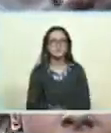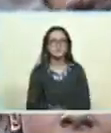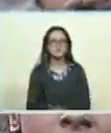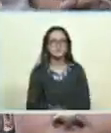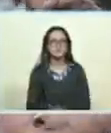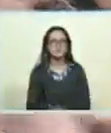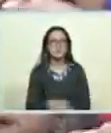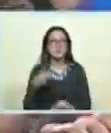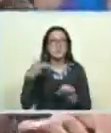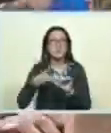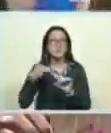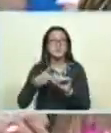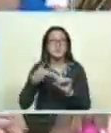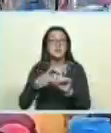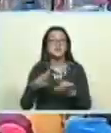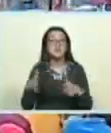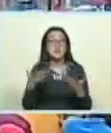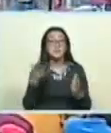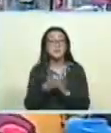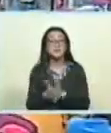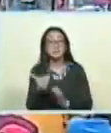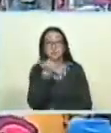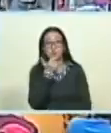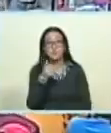De PDVSA.